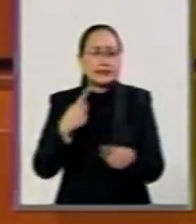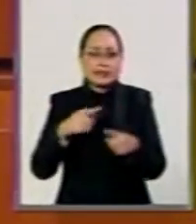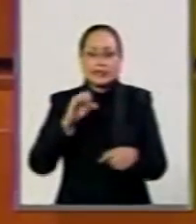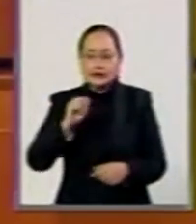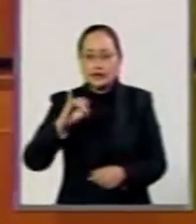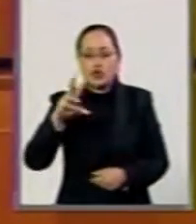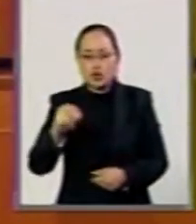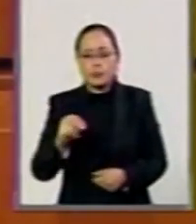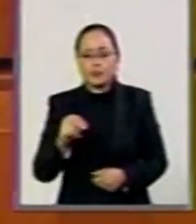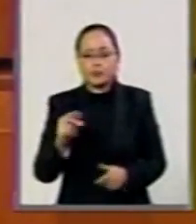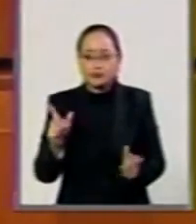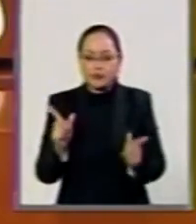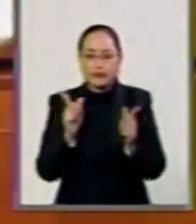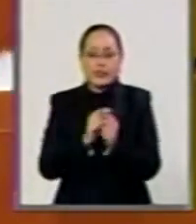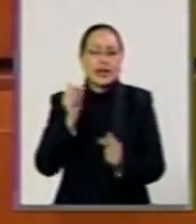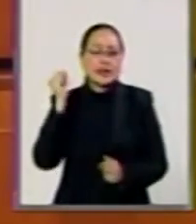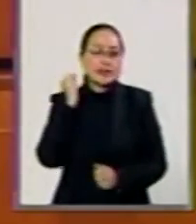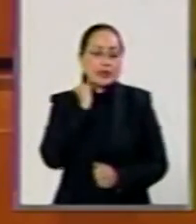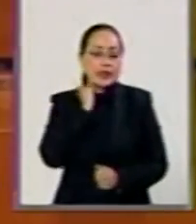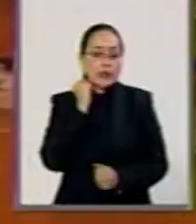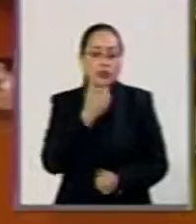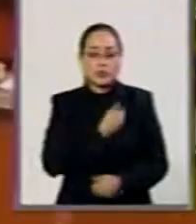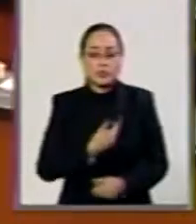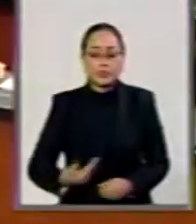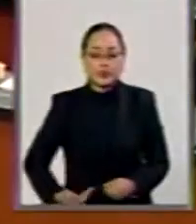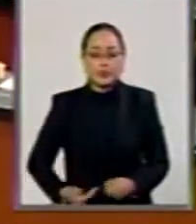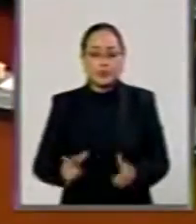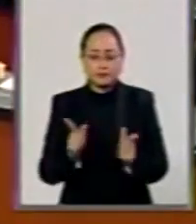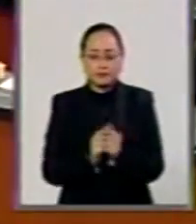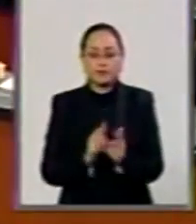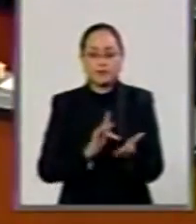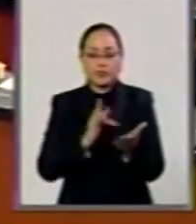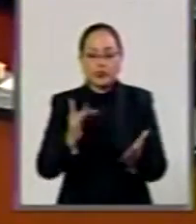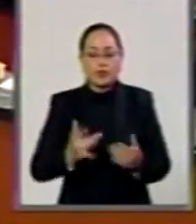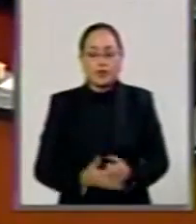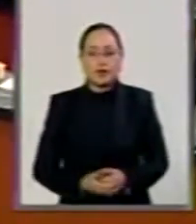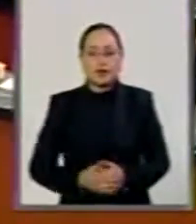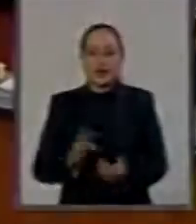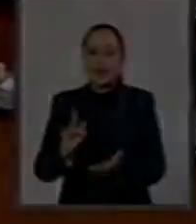cuanto, senadora presidenta. Muchas gracias. Gracias, senador Zoe Rubio.